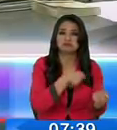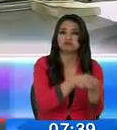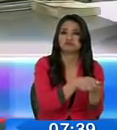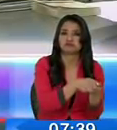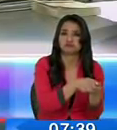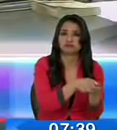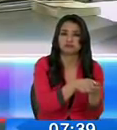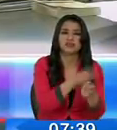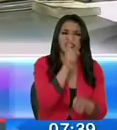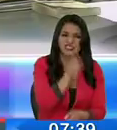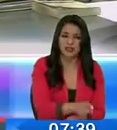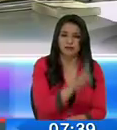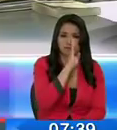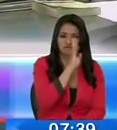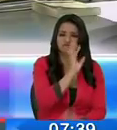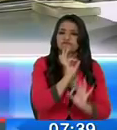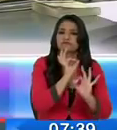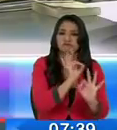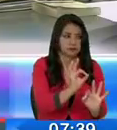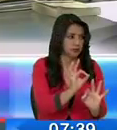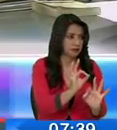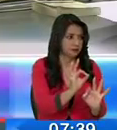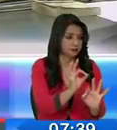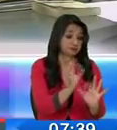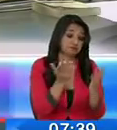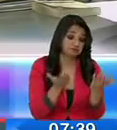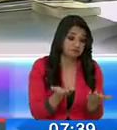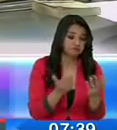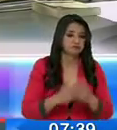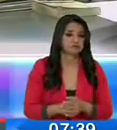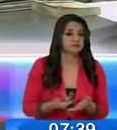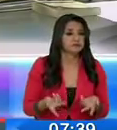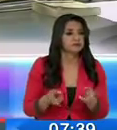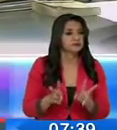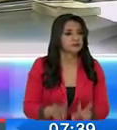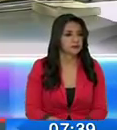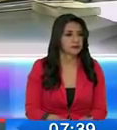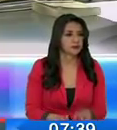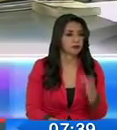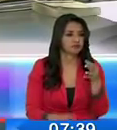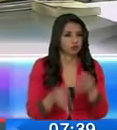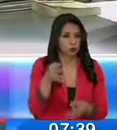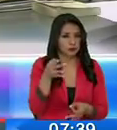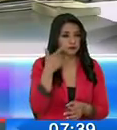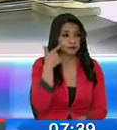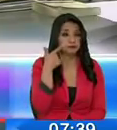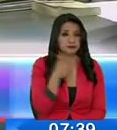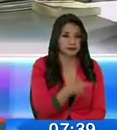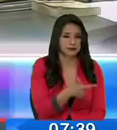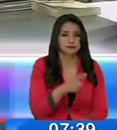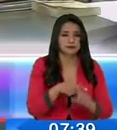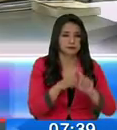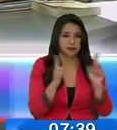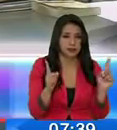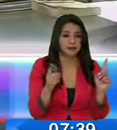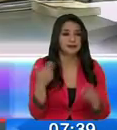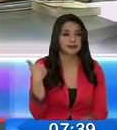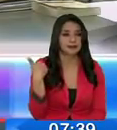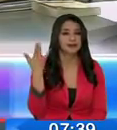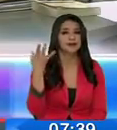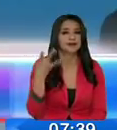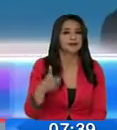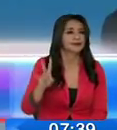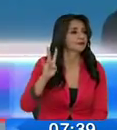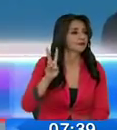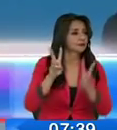necesidad de que las cosas se hagan bien. De otro lado, nosotros en la justicia, a través de la fiscalía, tenemos 17 casos.